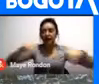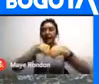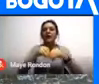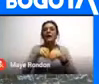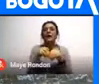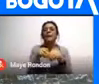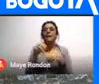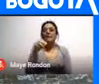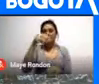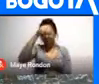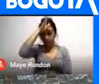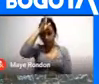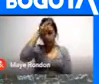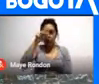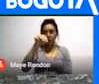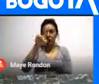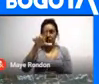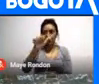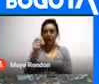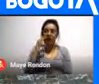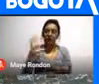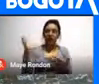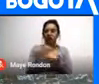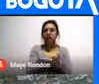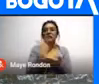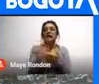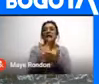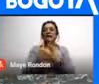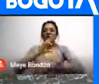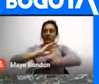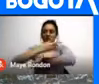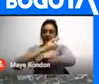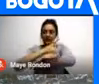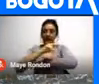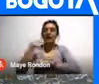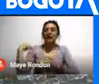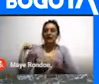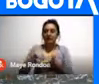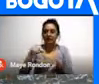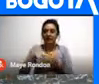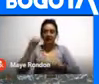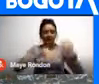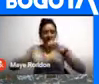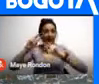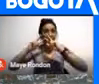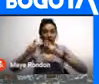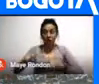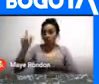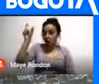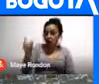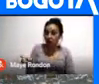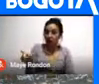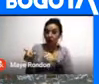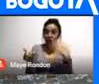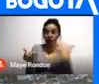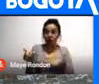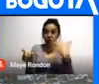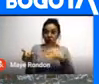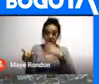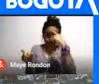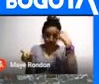Muisca, compilador de libros digitales Coautor, investigador Bueno, estamos con toda una